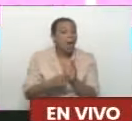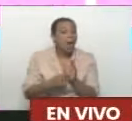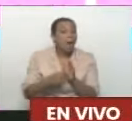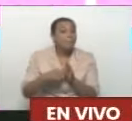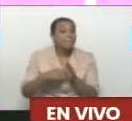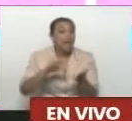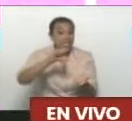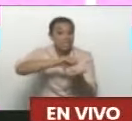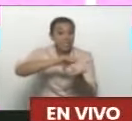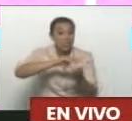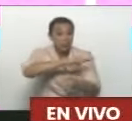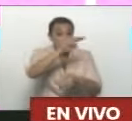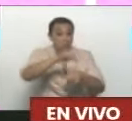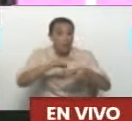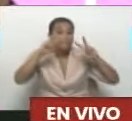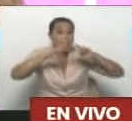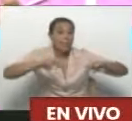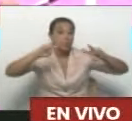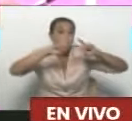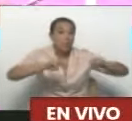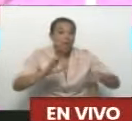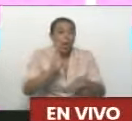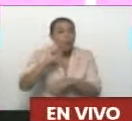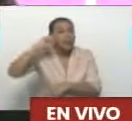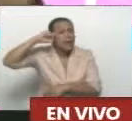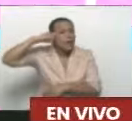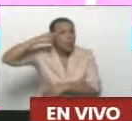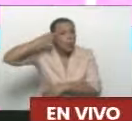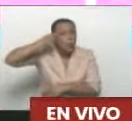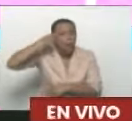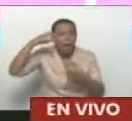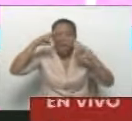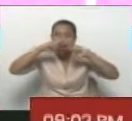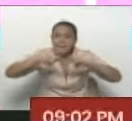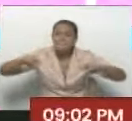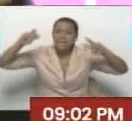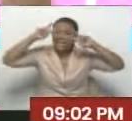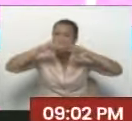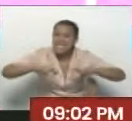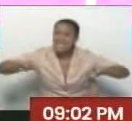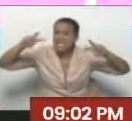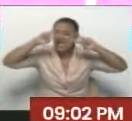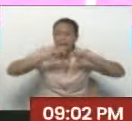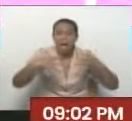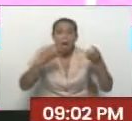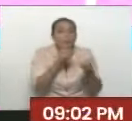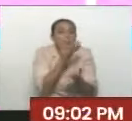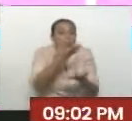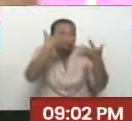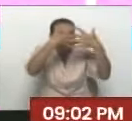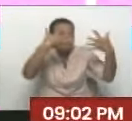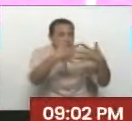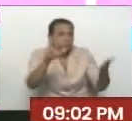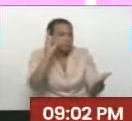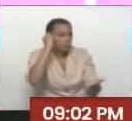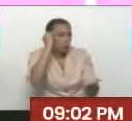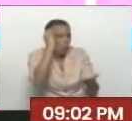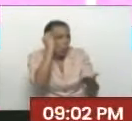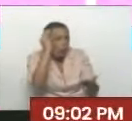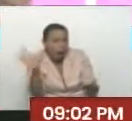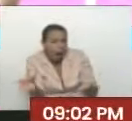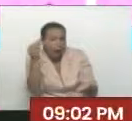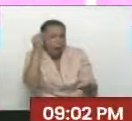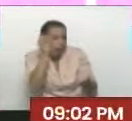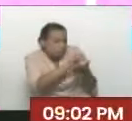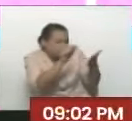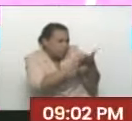centros nacionales preservan la memoria, investigan, generan conocimiento, dan voz a los